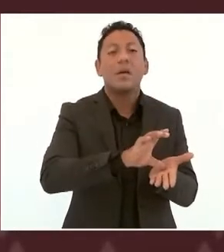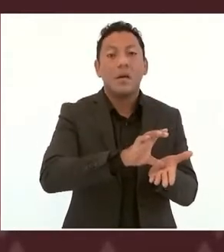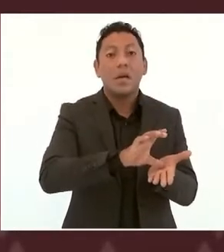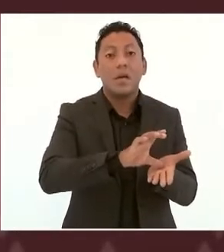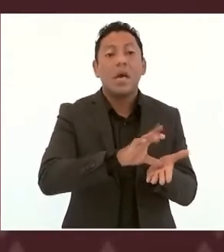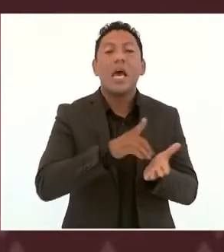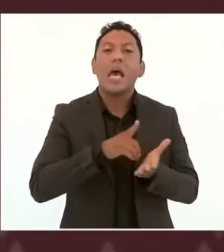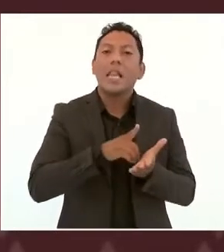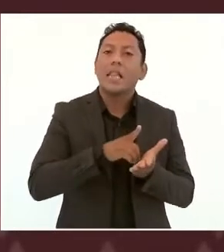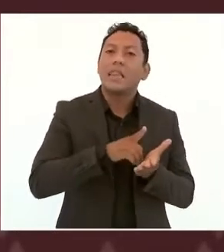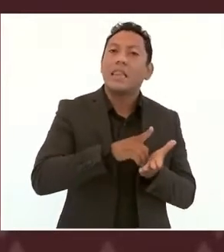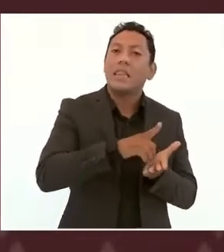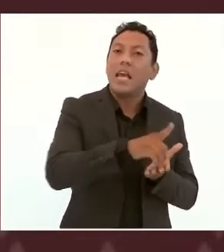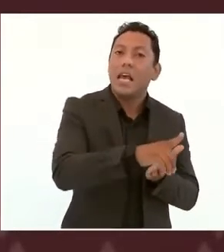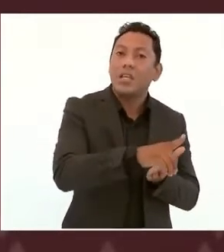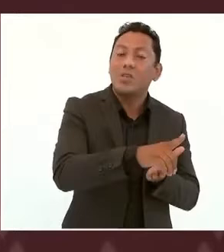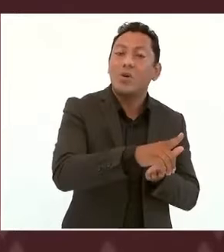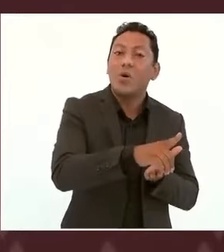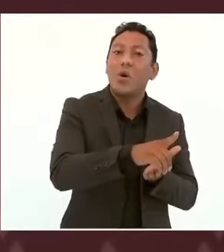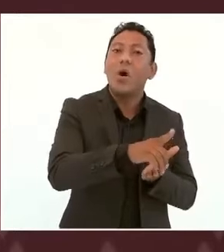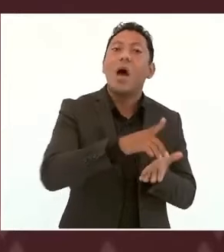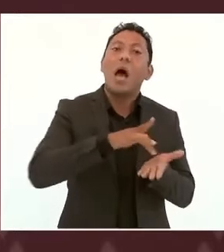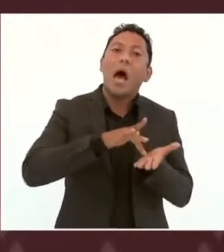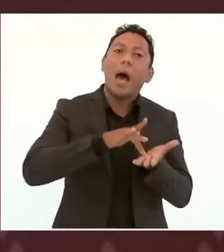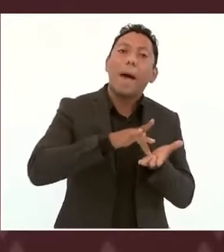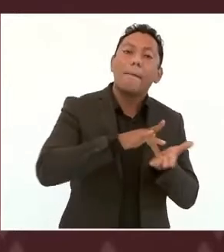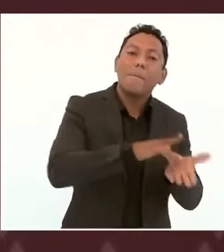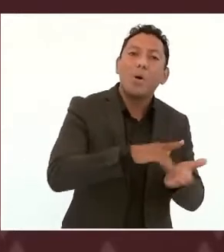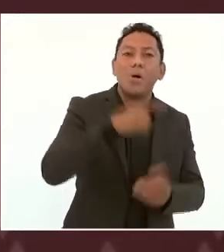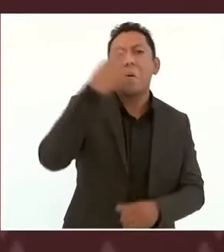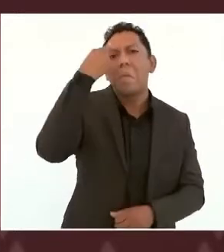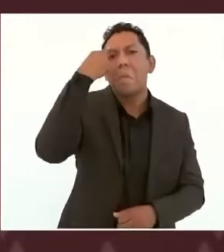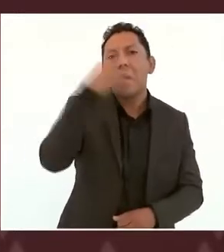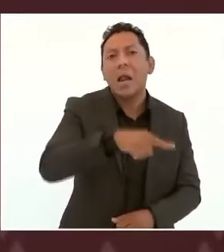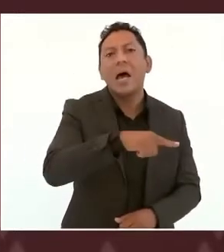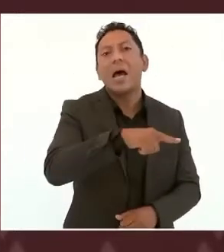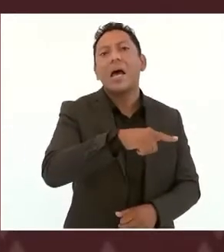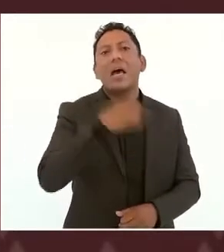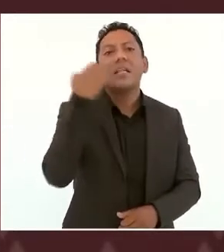el derecho a recibir una beca para estudiar,